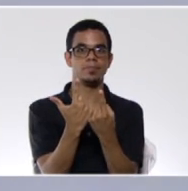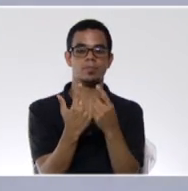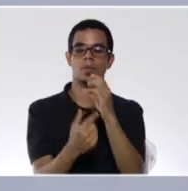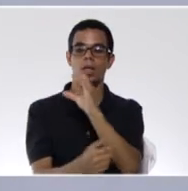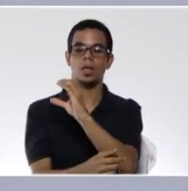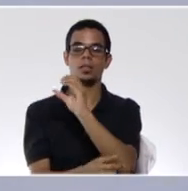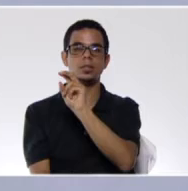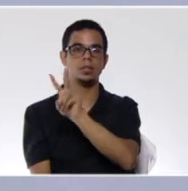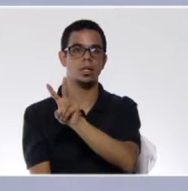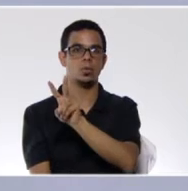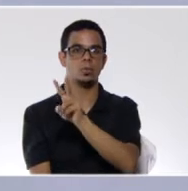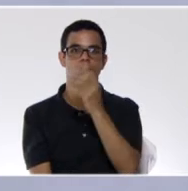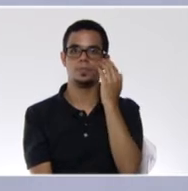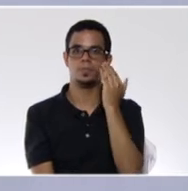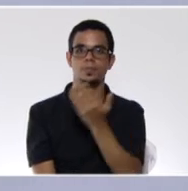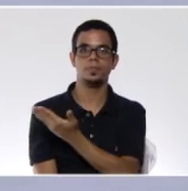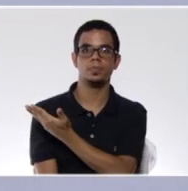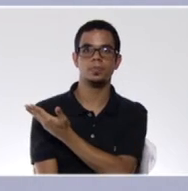2.